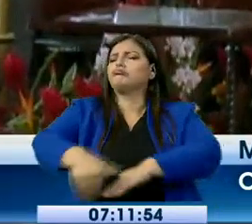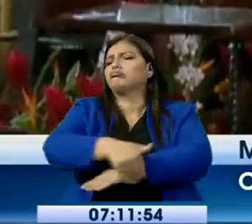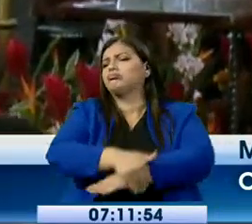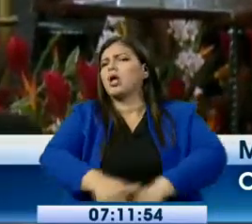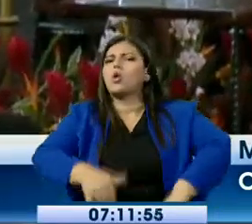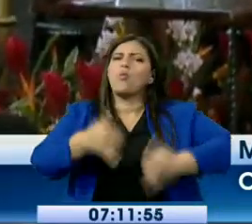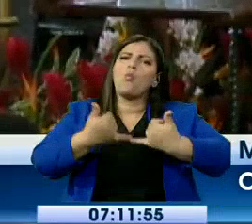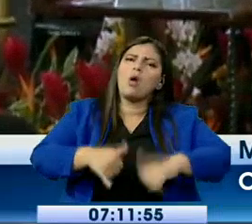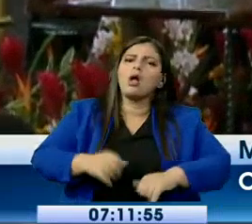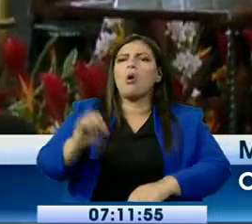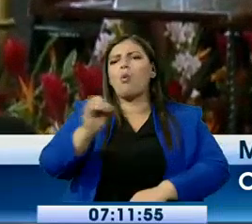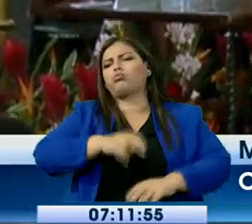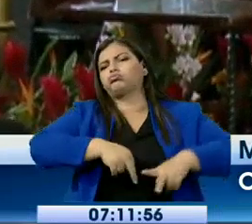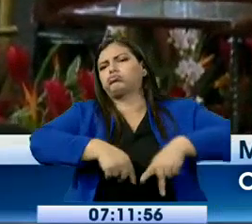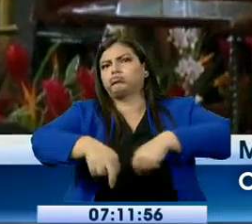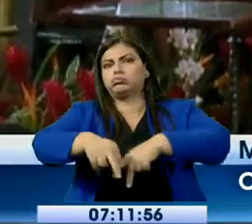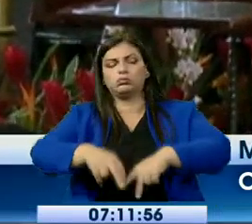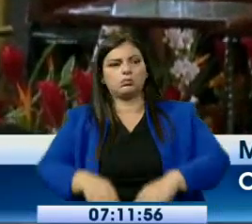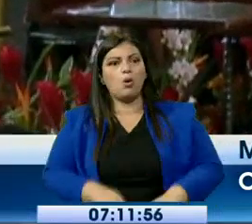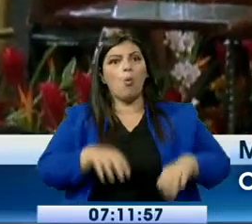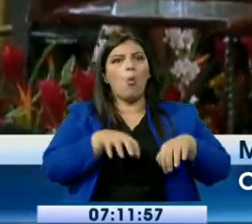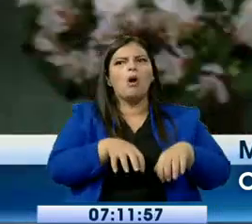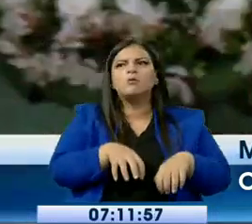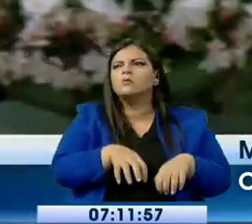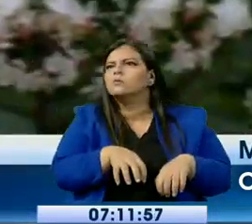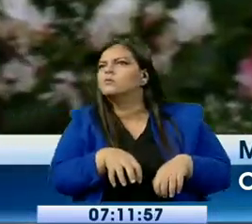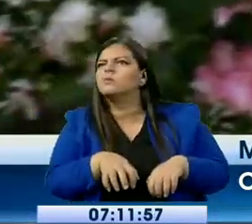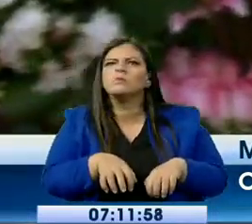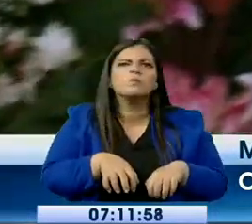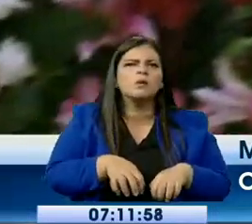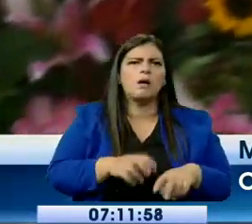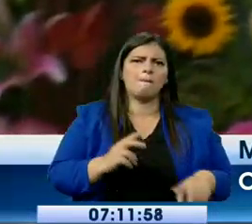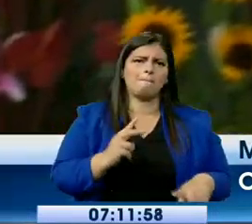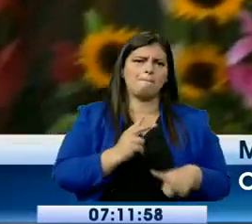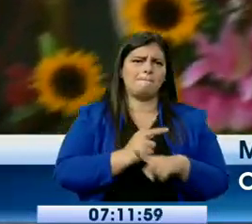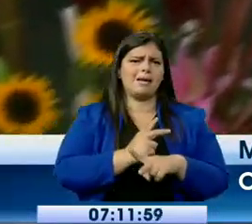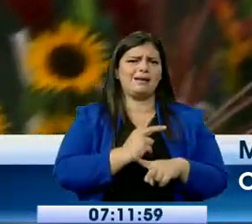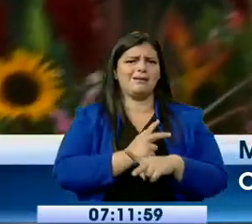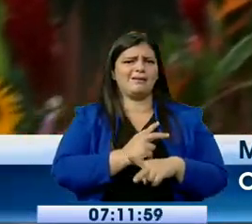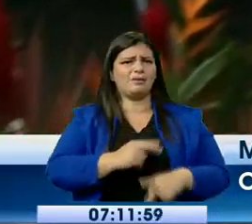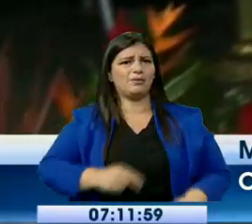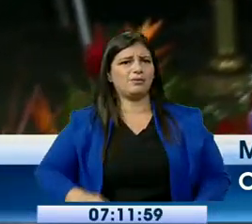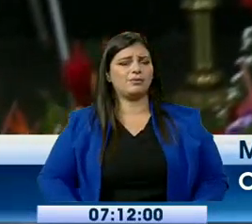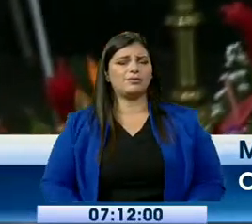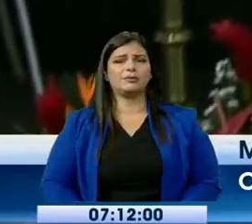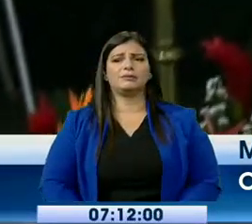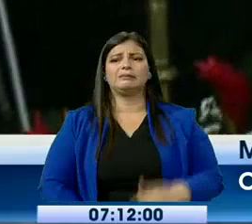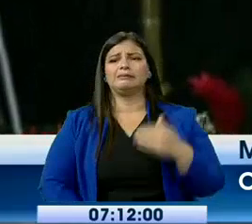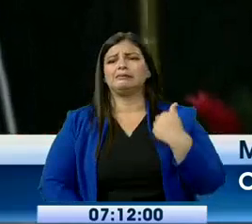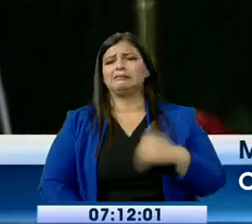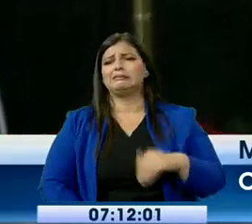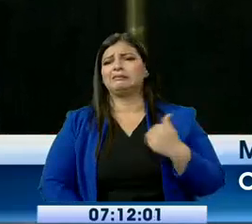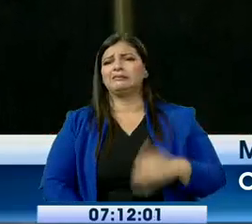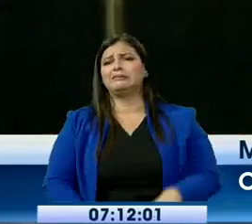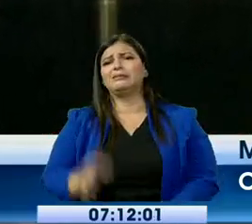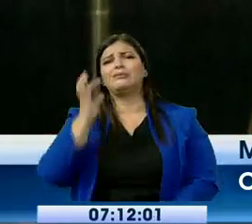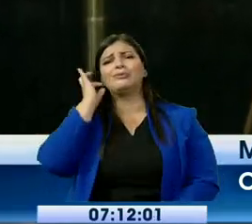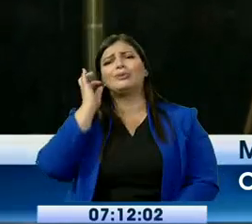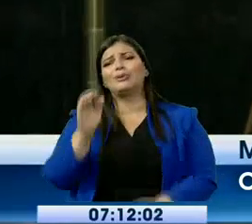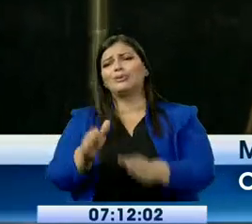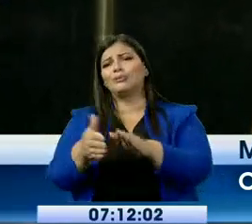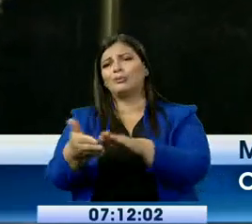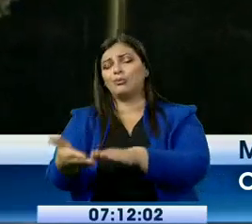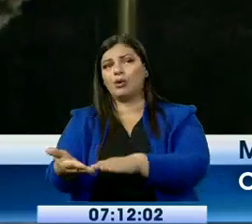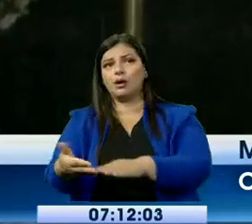las autoridades del Cabildo no se han pronunciado. Vida de una madre de familia que pudo haberse salvado. Los deudos denunciaron falta de